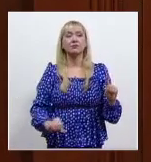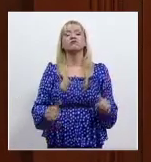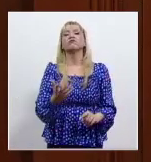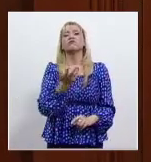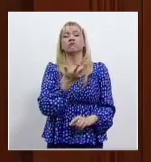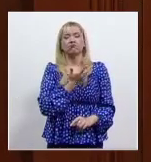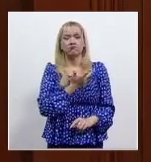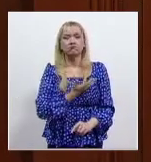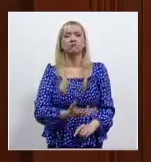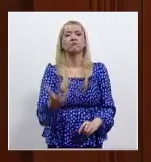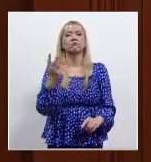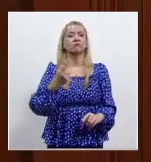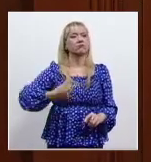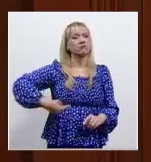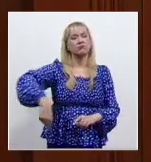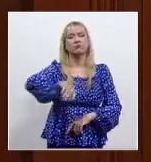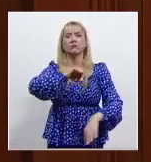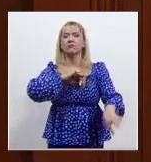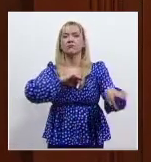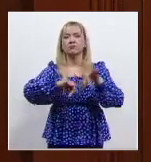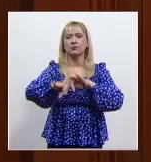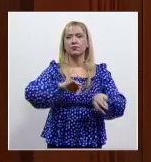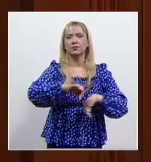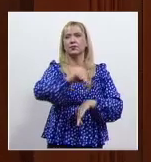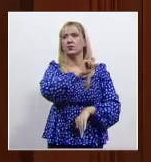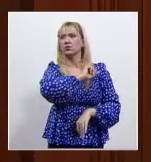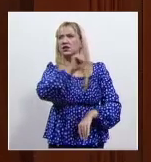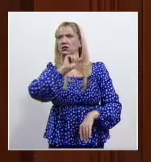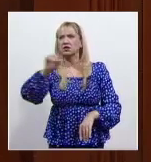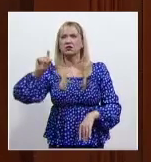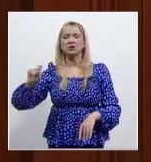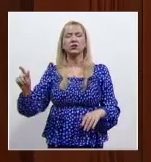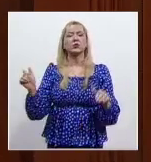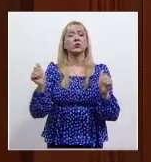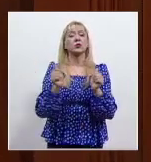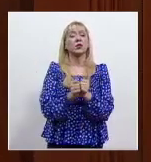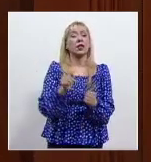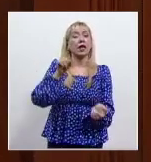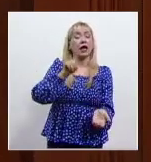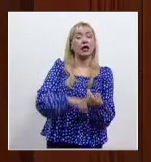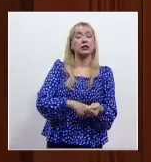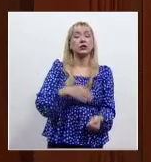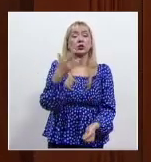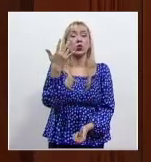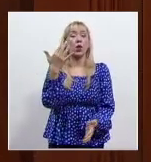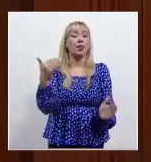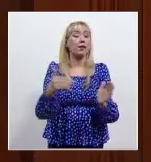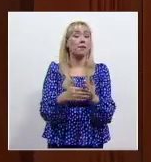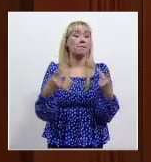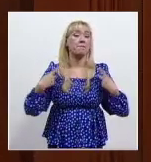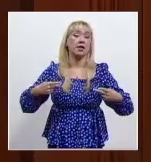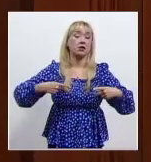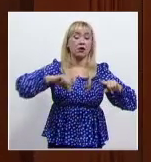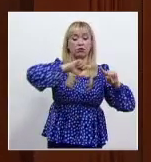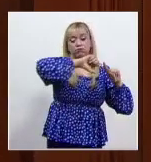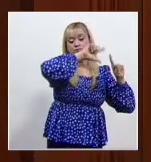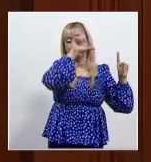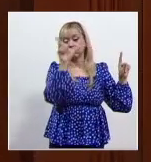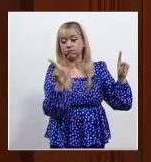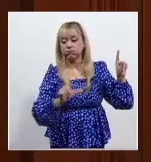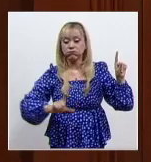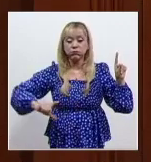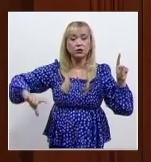cuentan con funcionarias y funcionarios, más de 50,000 en todo lo largo y ancho del